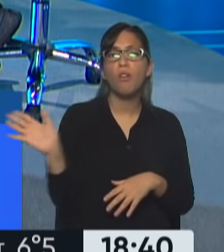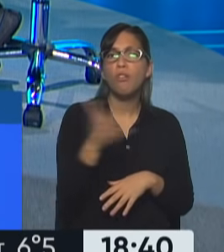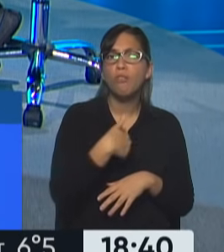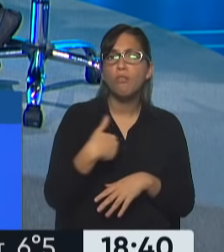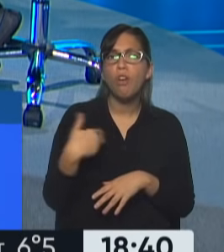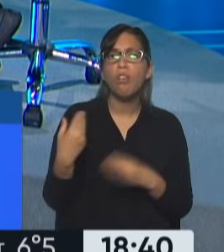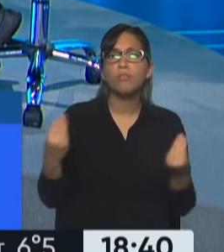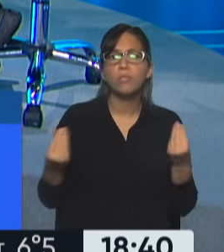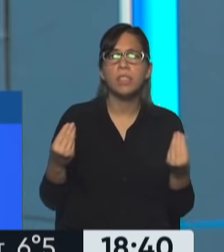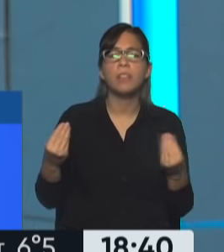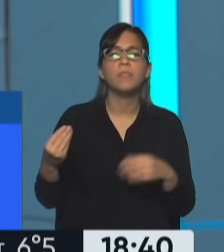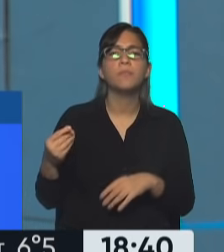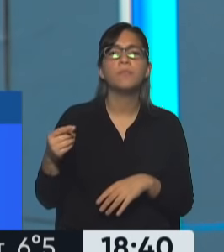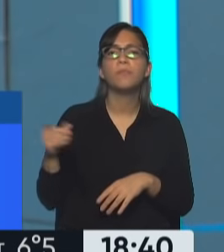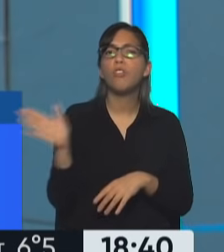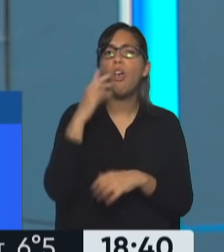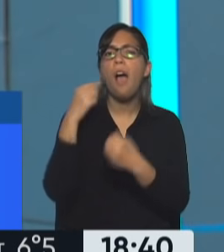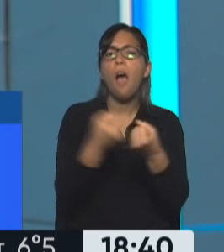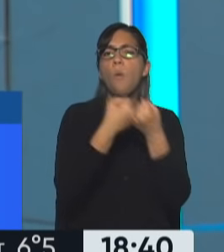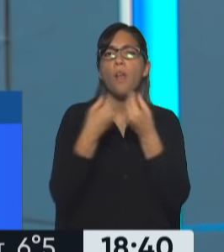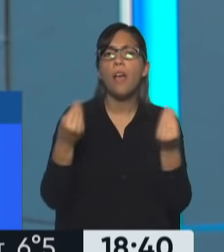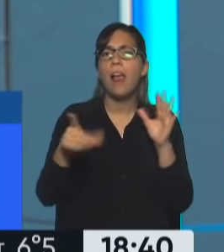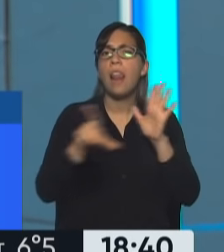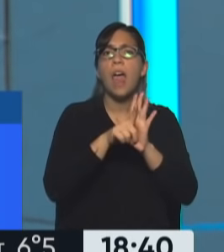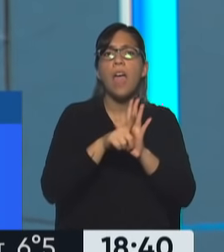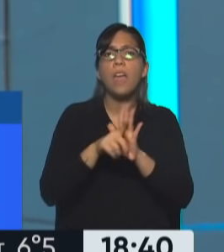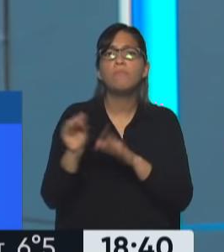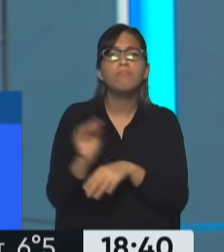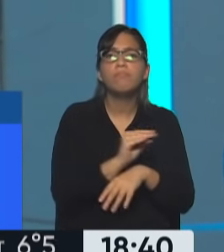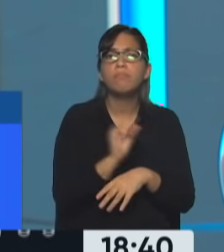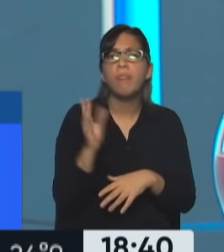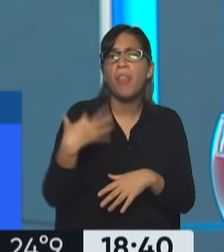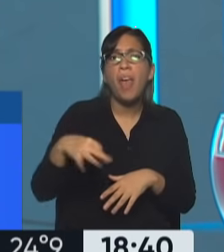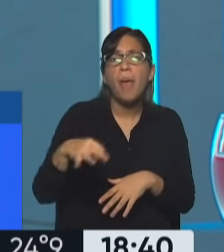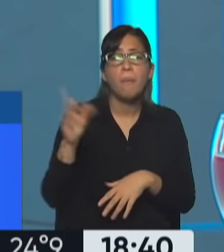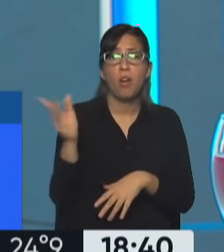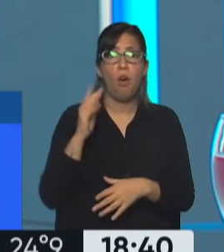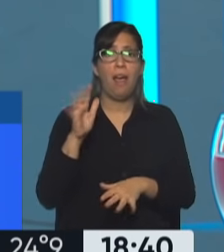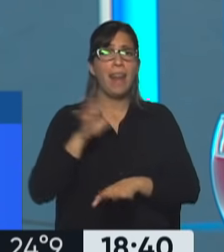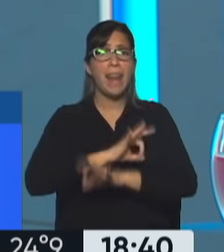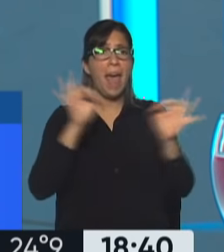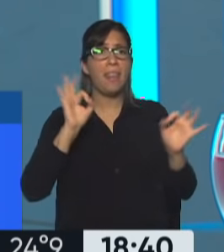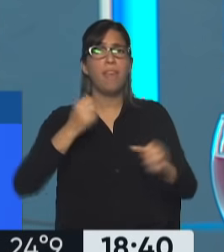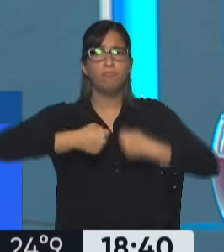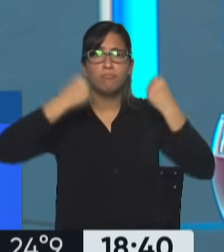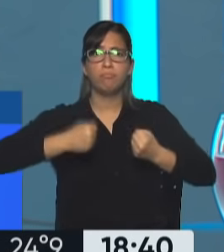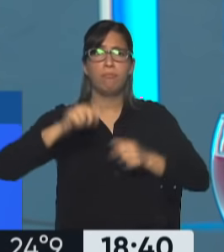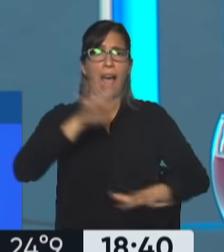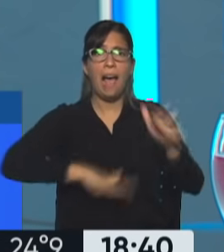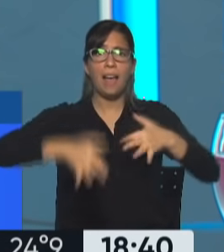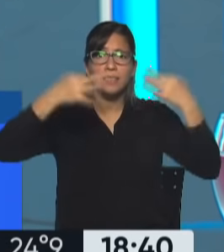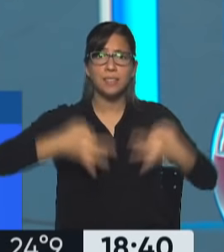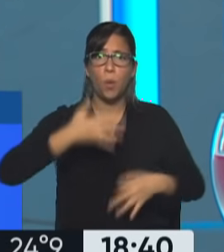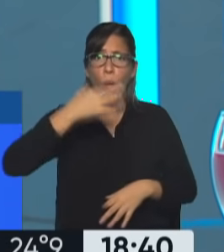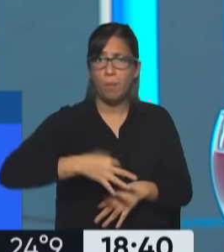gobiernos, y es que dos cosas, todos coinciden en que hay que modificar la ley de coparticipación y ninguno lo hace. eso es transversal a toda la fuerza política porque es cierto tiene